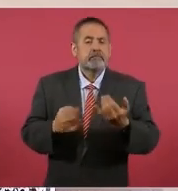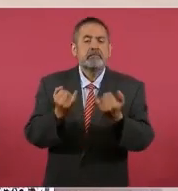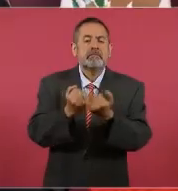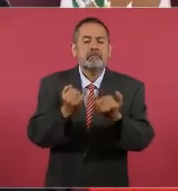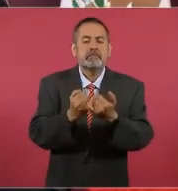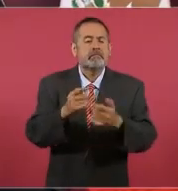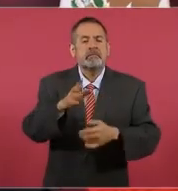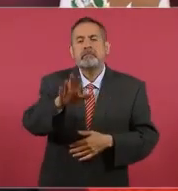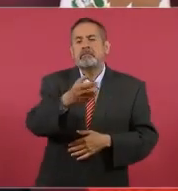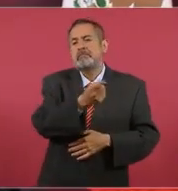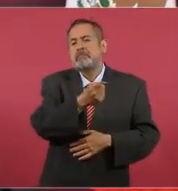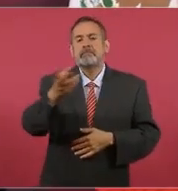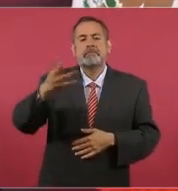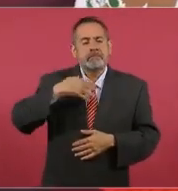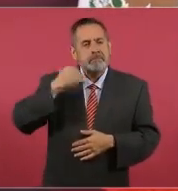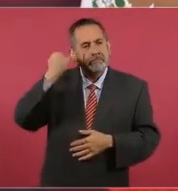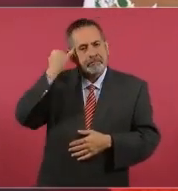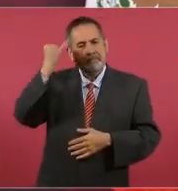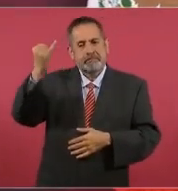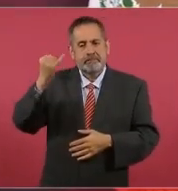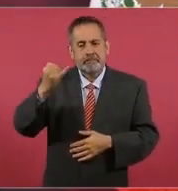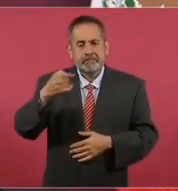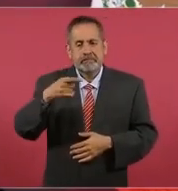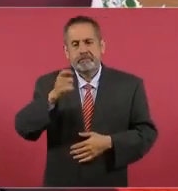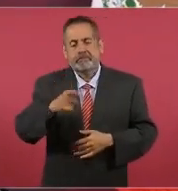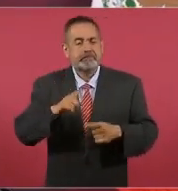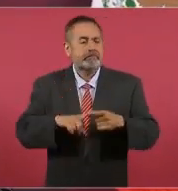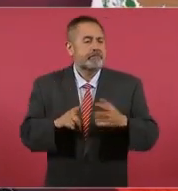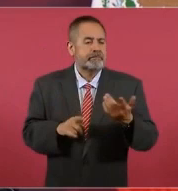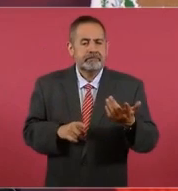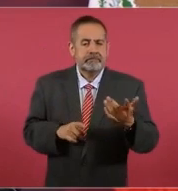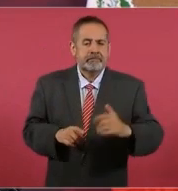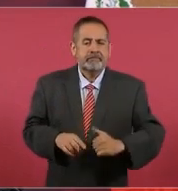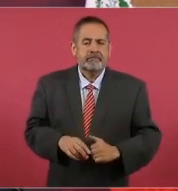existe la idea de que la esclavitud